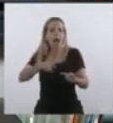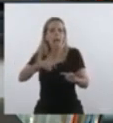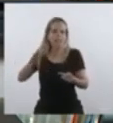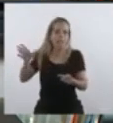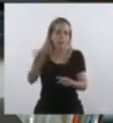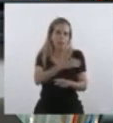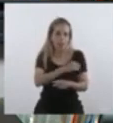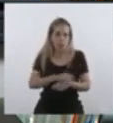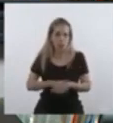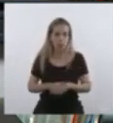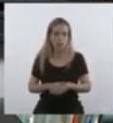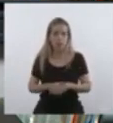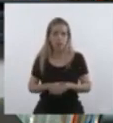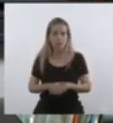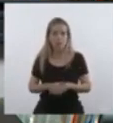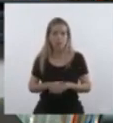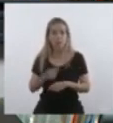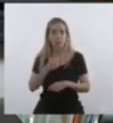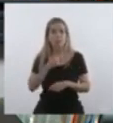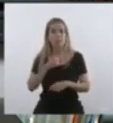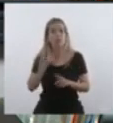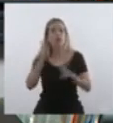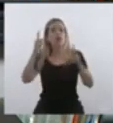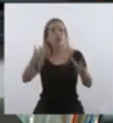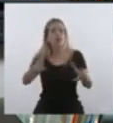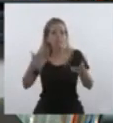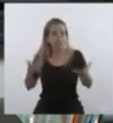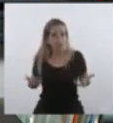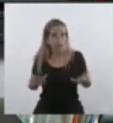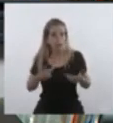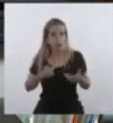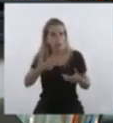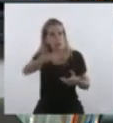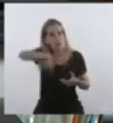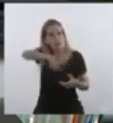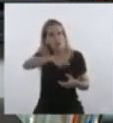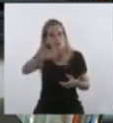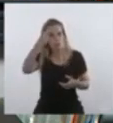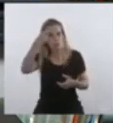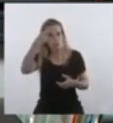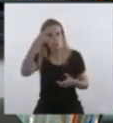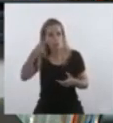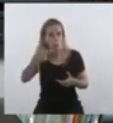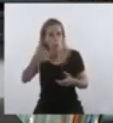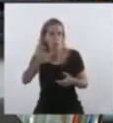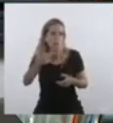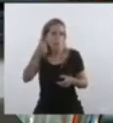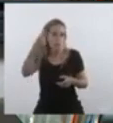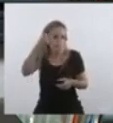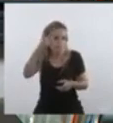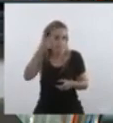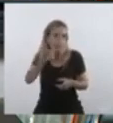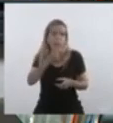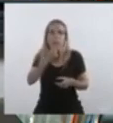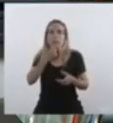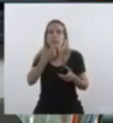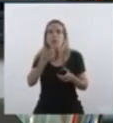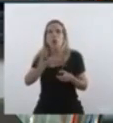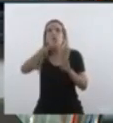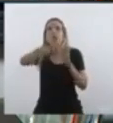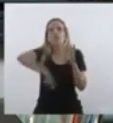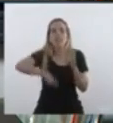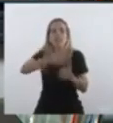Quiero decirles que en ningún momento nosotros acaparamos la decisión de contratar vacunas, porque la misma